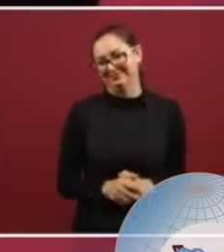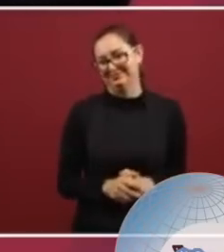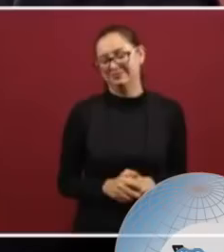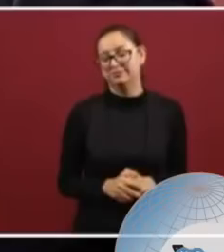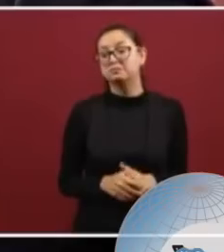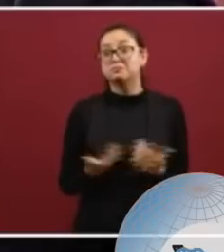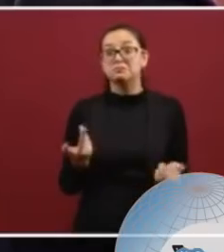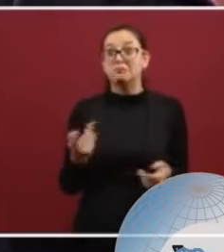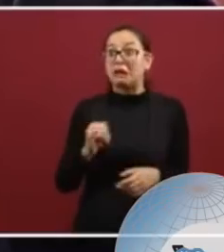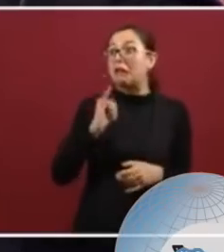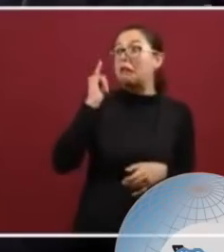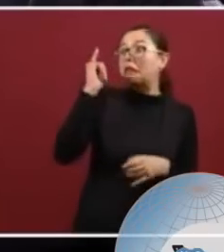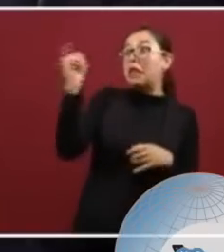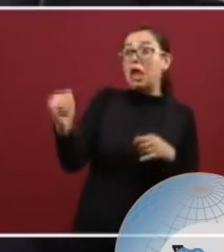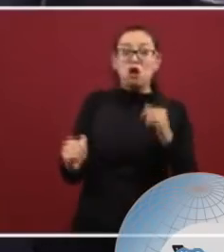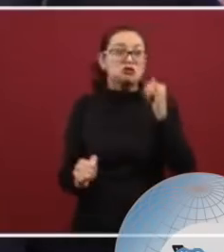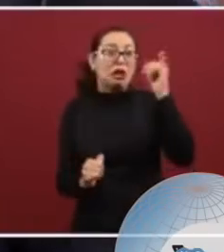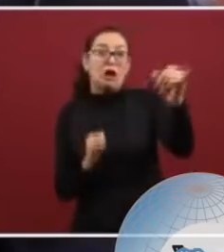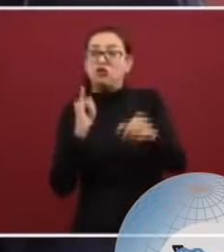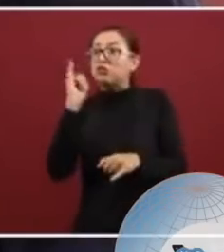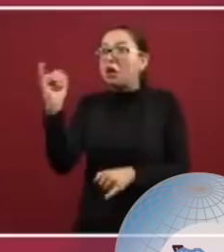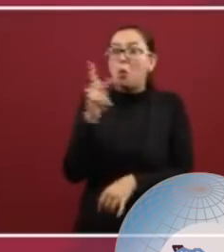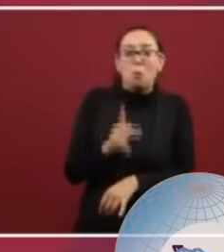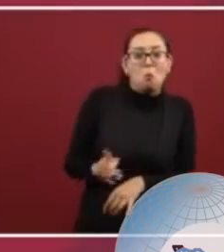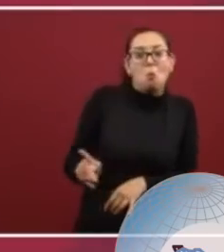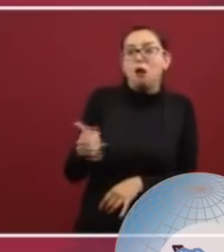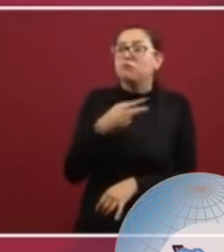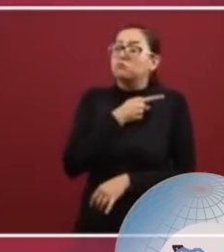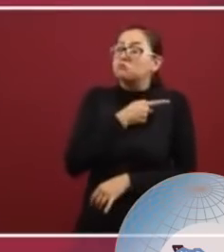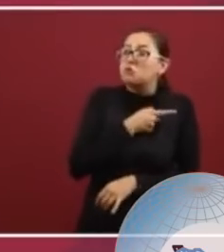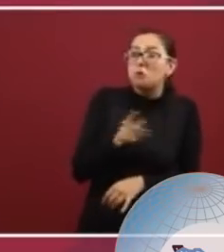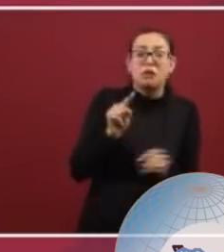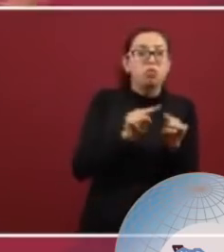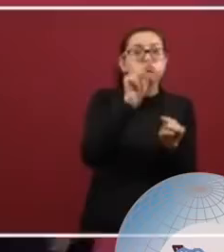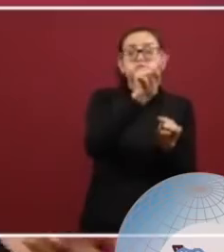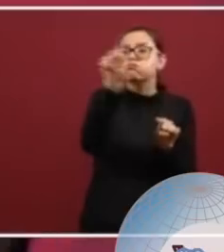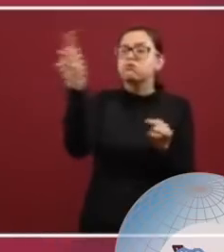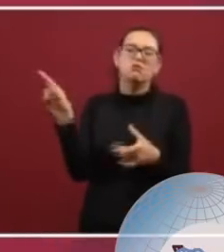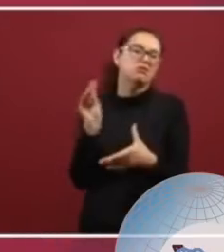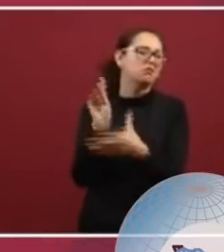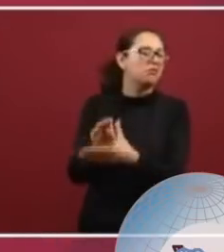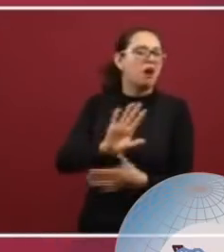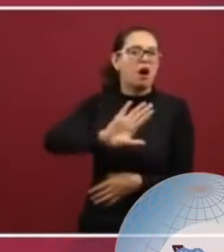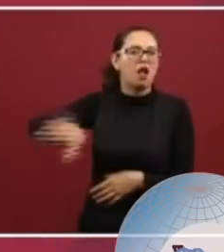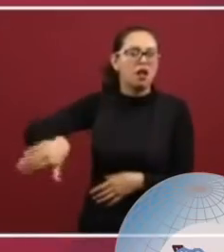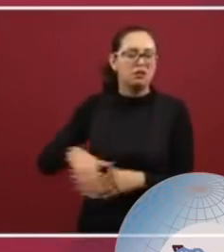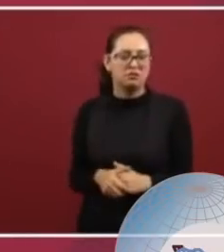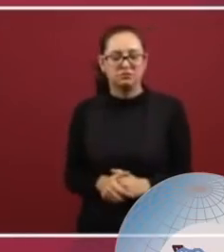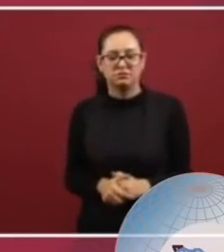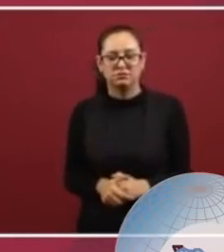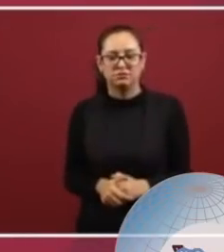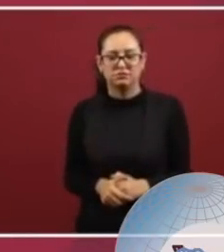Entonces los pueblos marginados, pobres, no son tomados en cuenta.